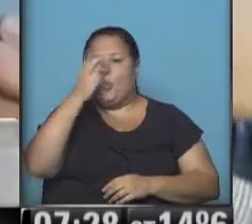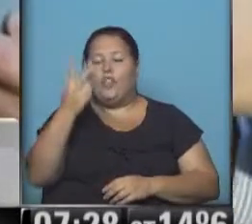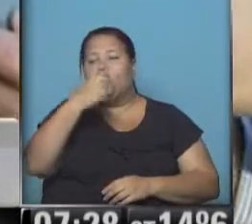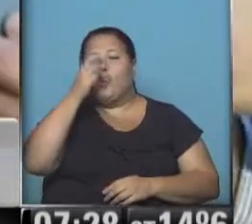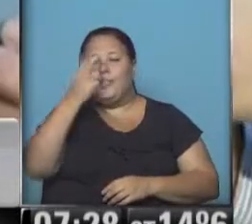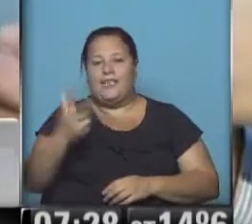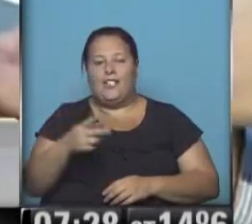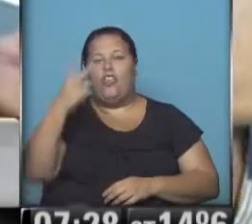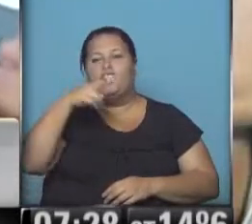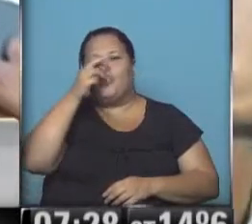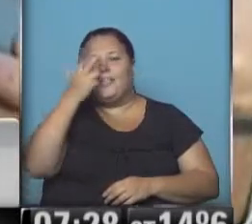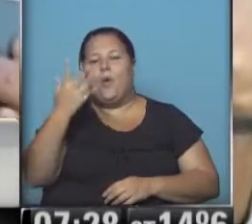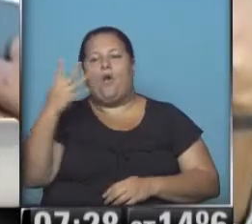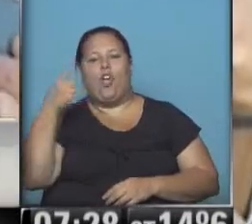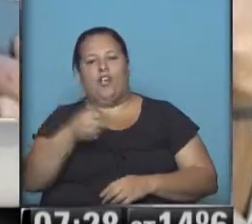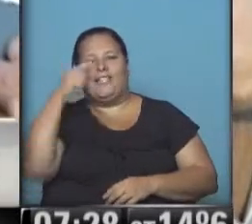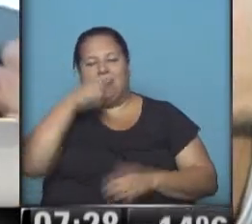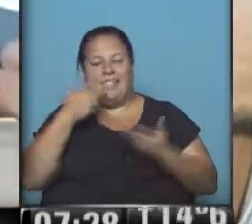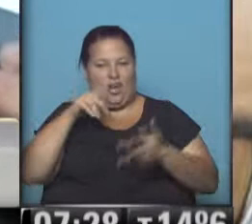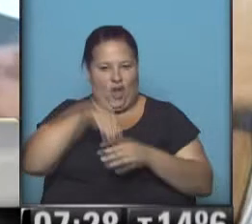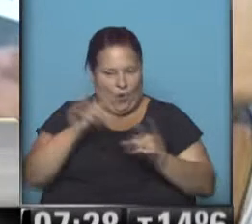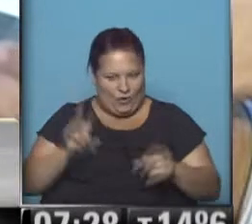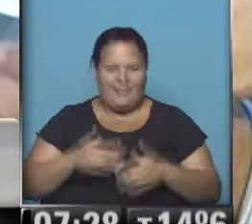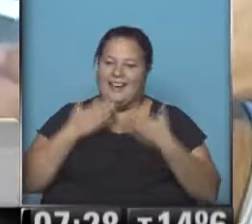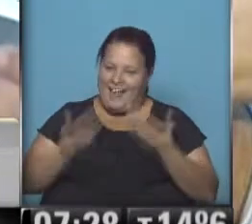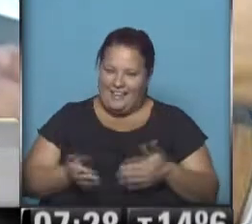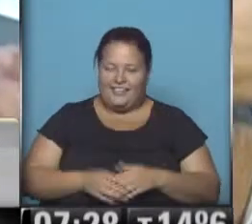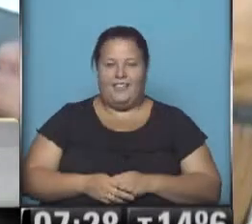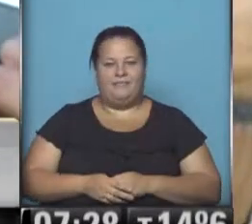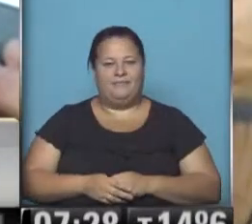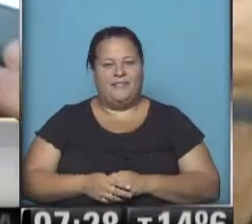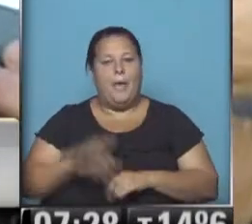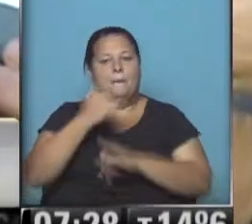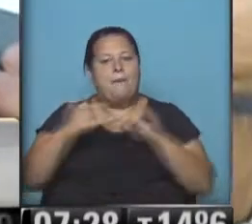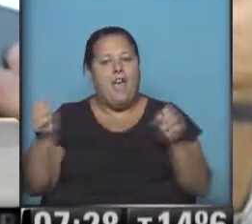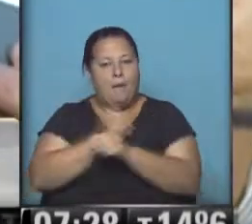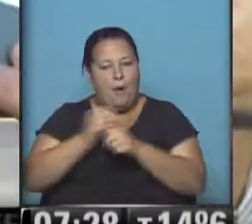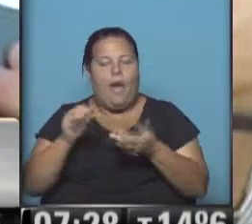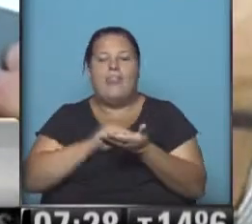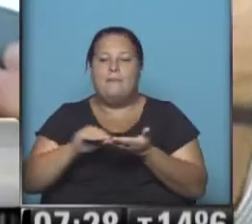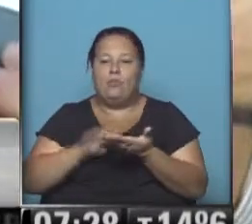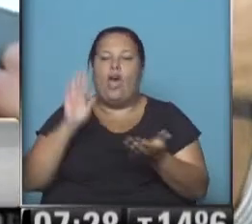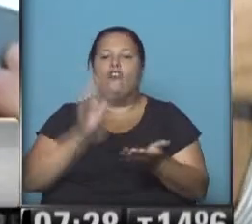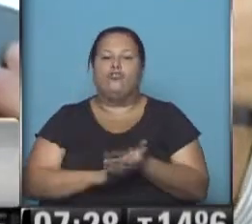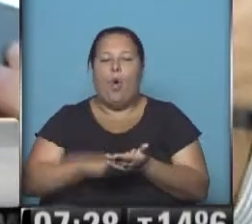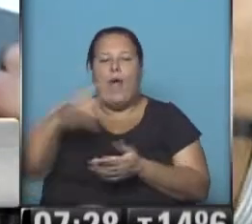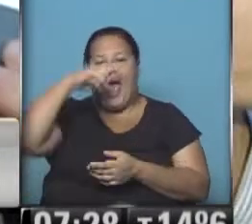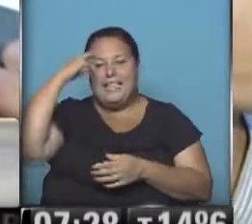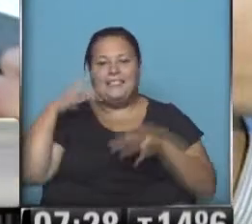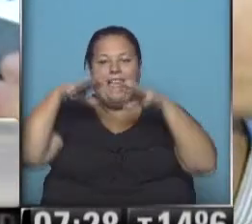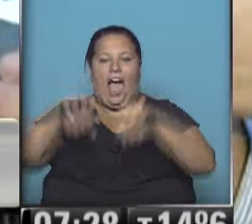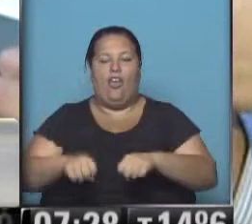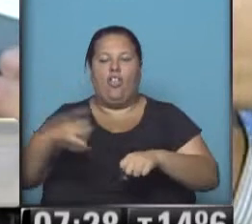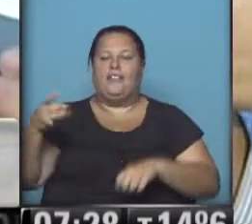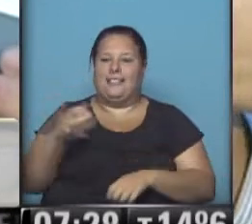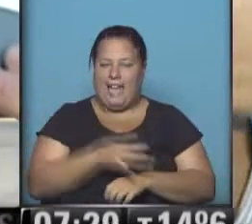la Cámara de Diputados. 223, 4 en contra y 7 abstenciones. Gracias. Dio media sanción la Cámara de Diputados a lo que es la estatización del